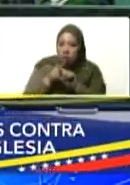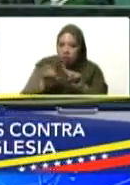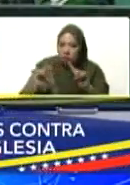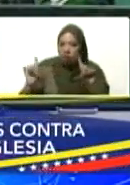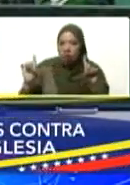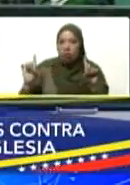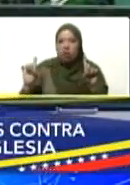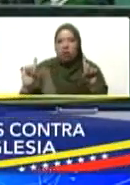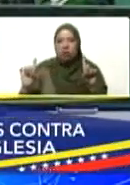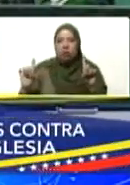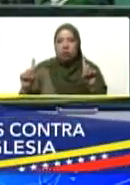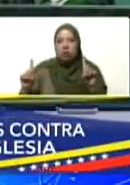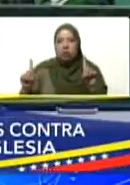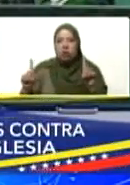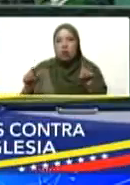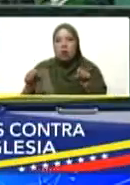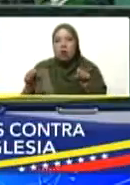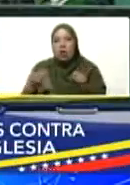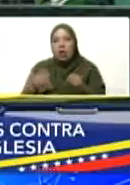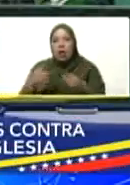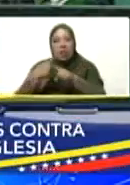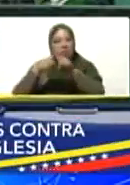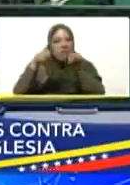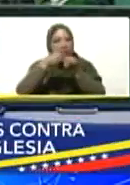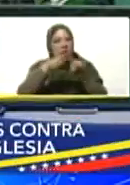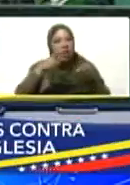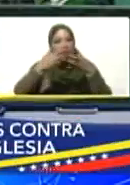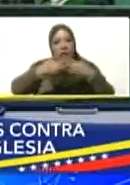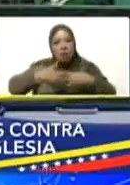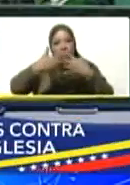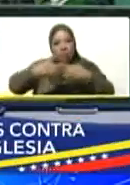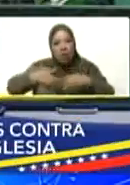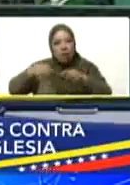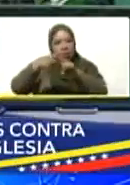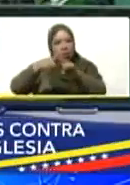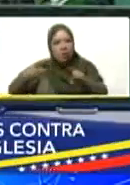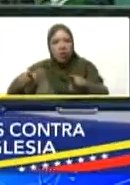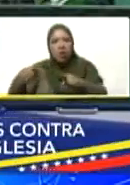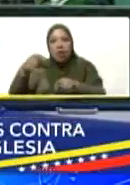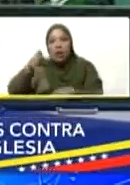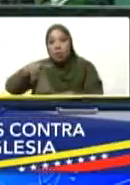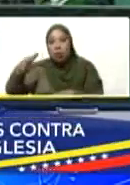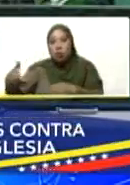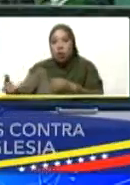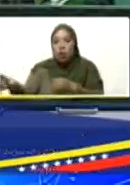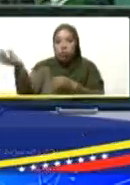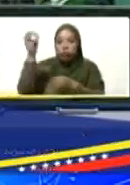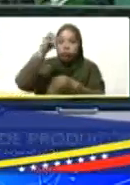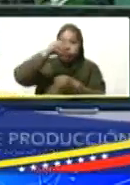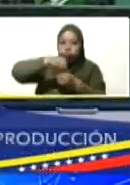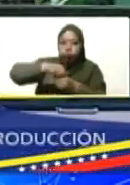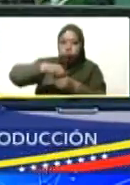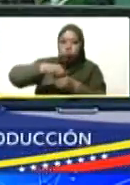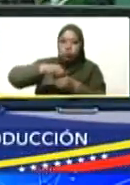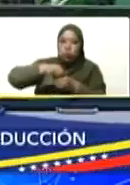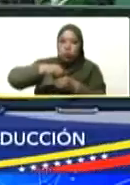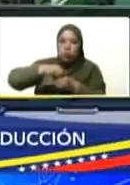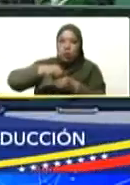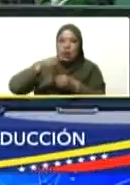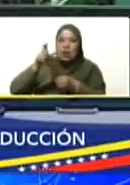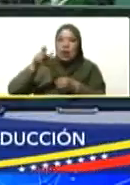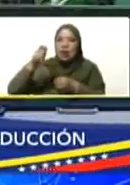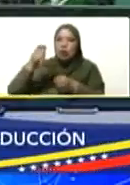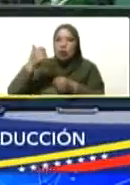diversificada, amplia, incluyente, una nueva economía, no dependiente de la